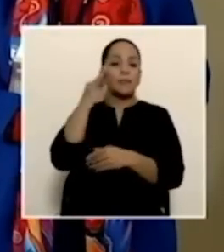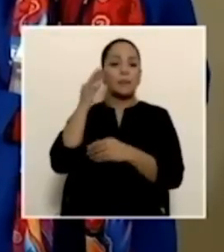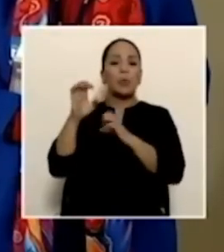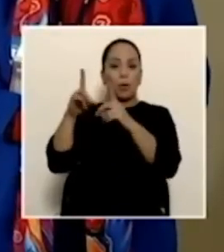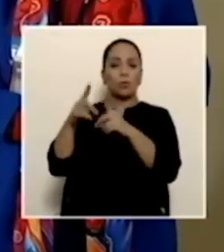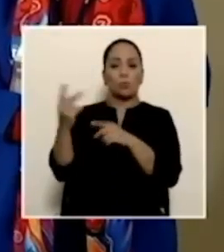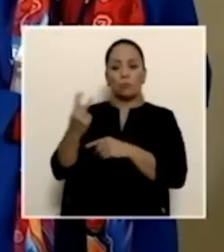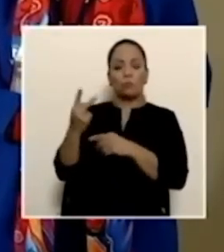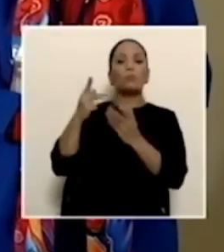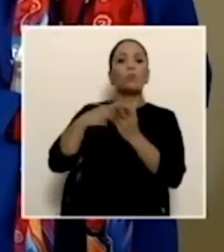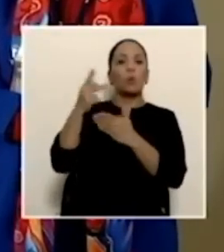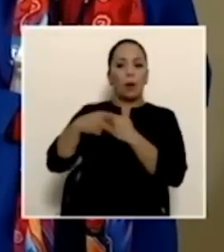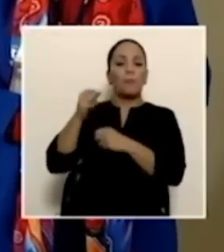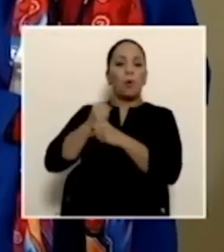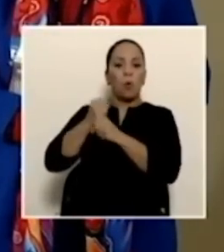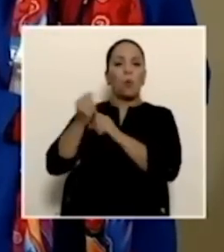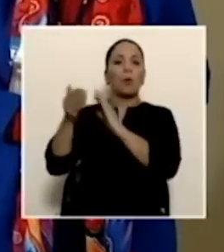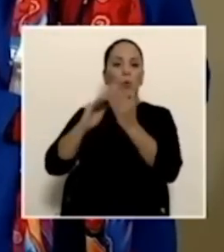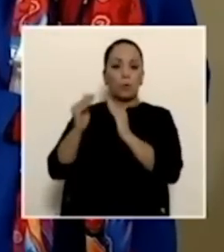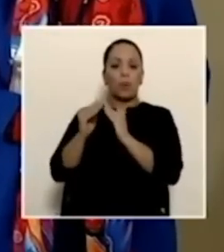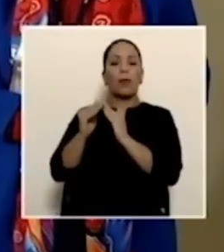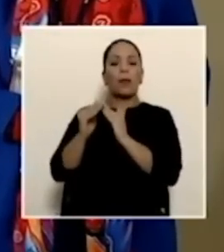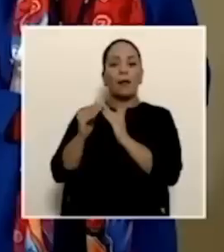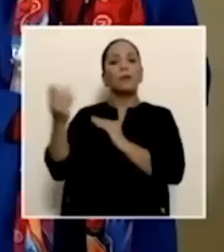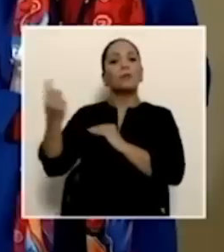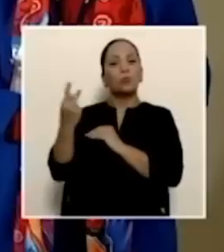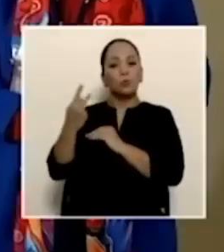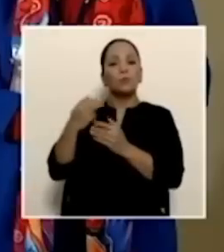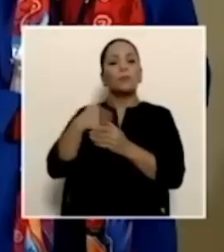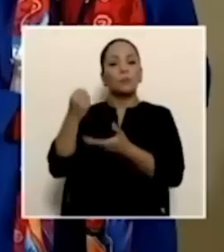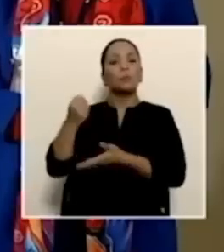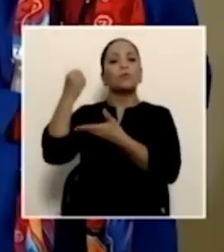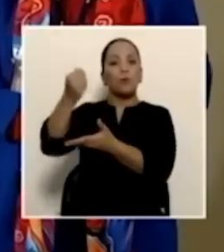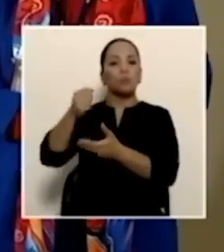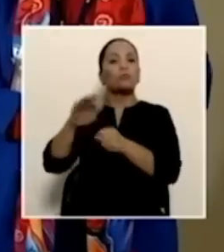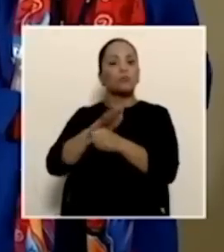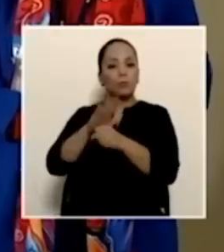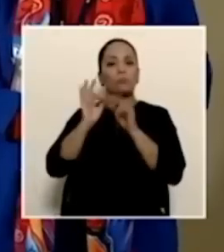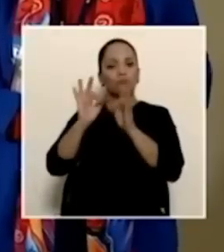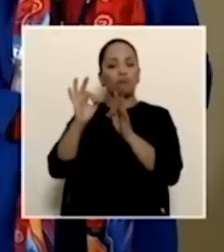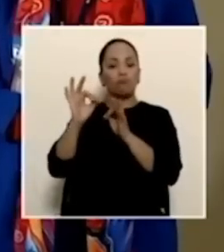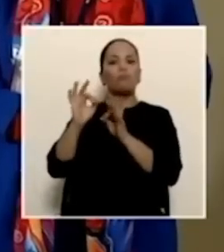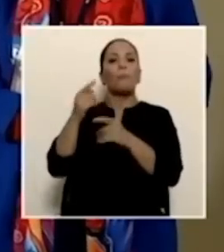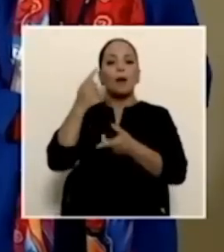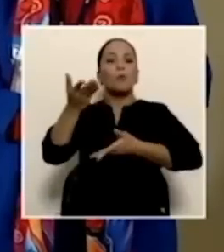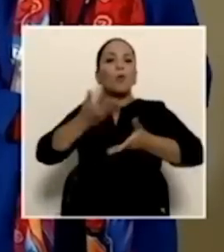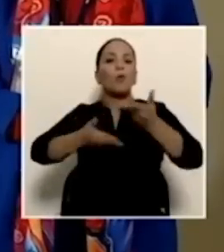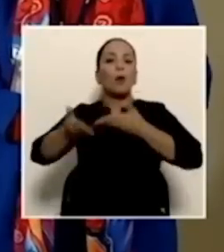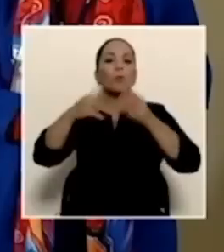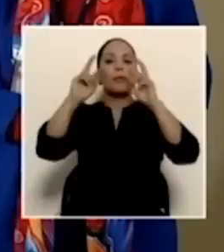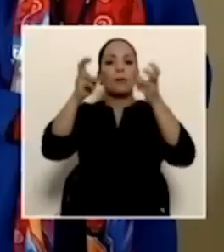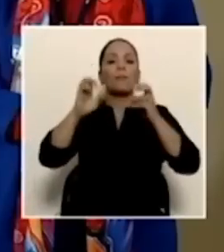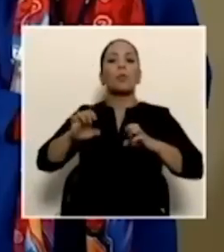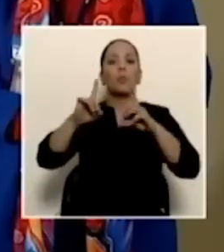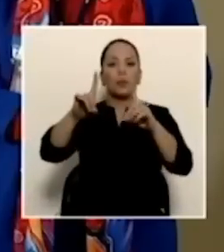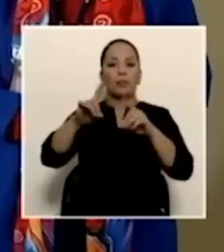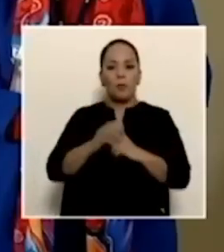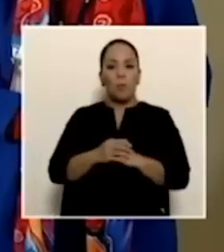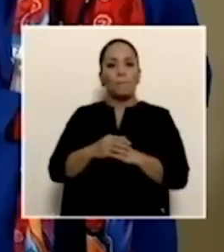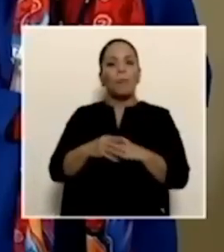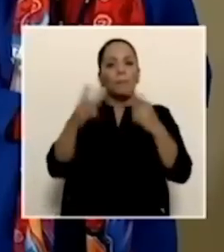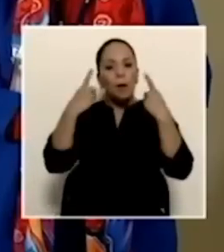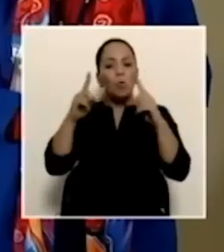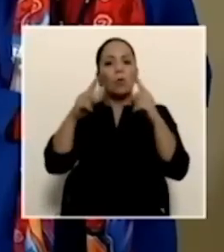un programa de obra comunal con el cual tenemos recursos y suficientes para poder colaborar en el tema educativo, para